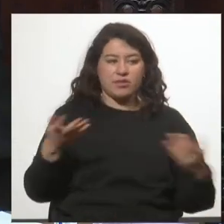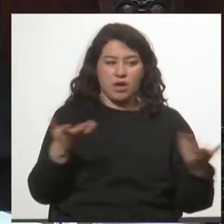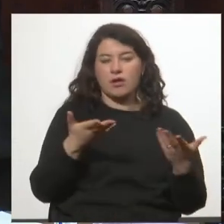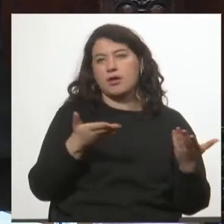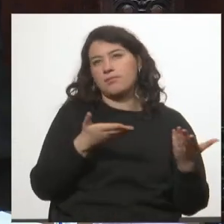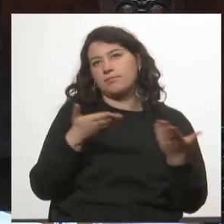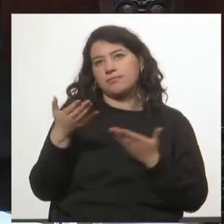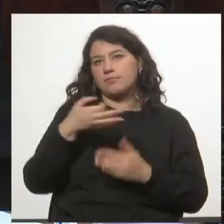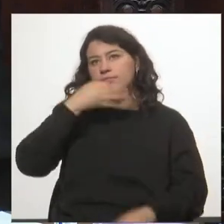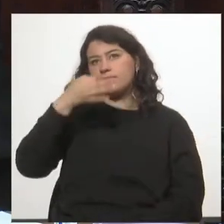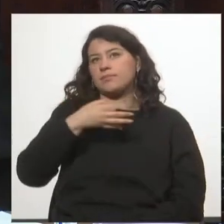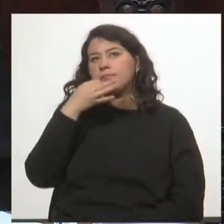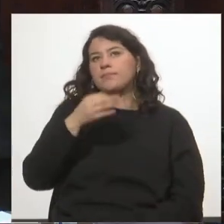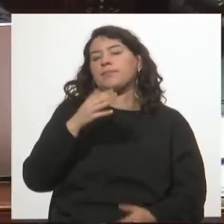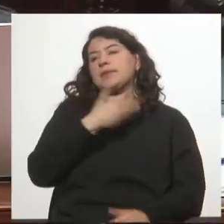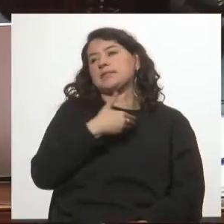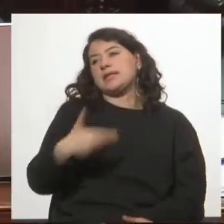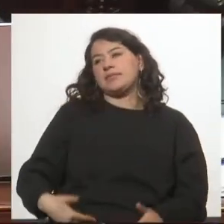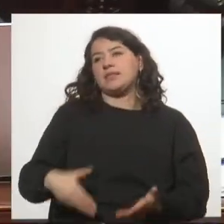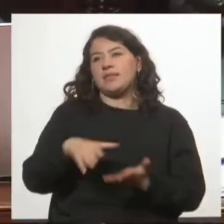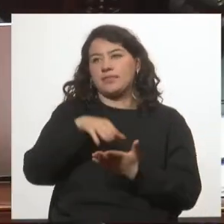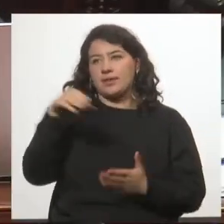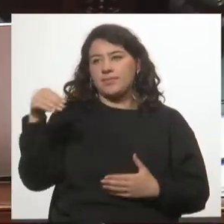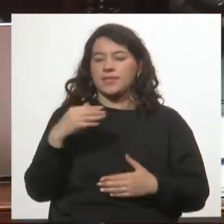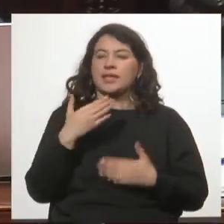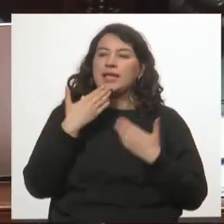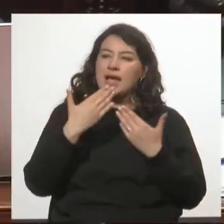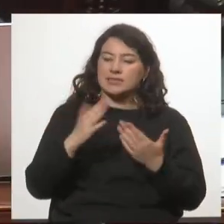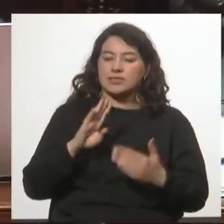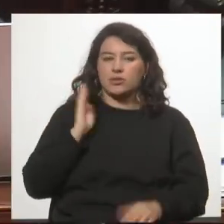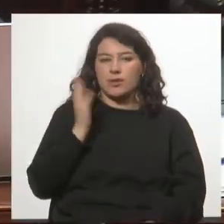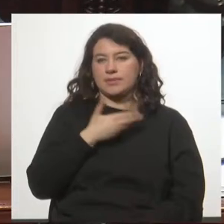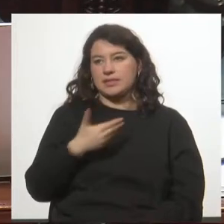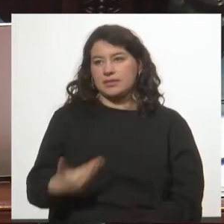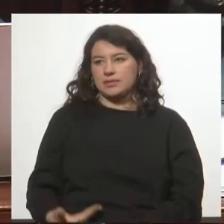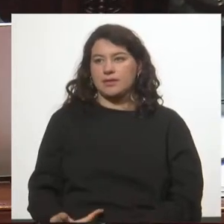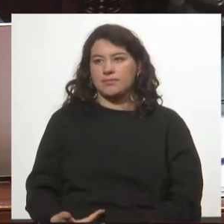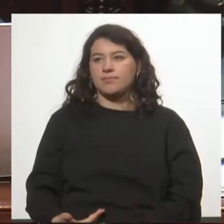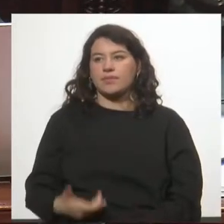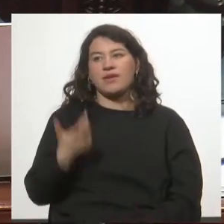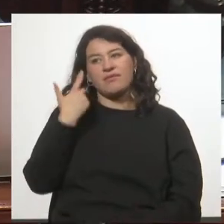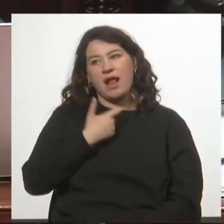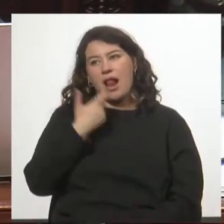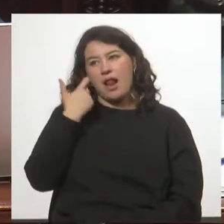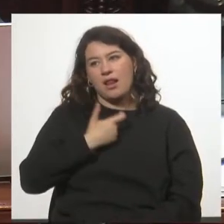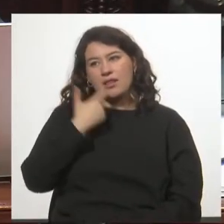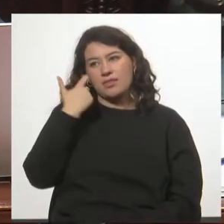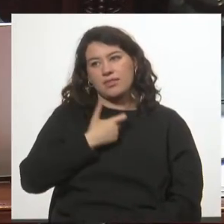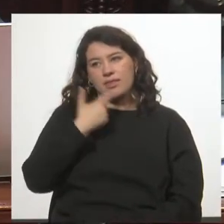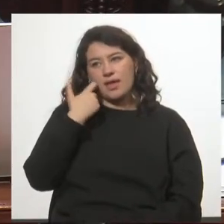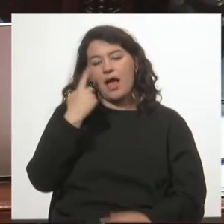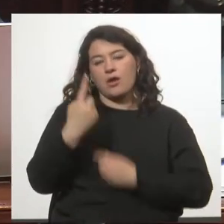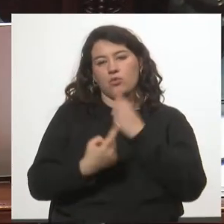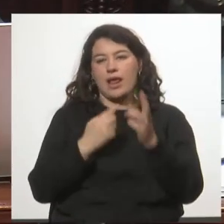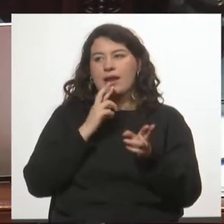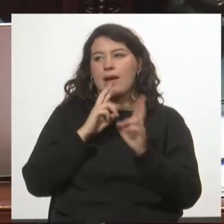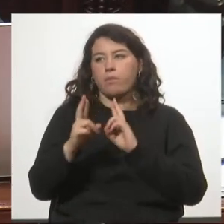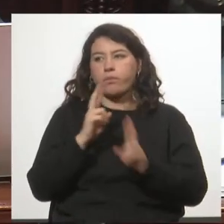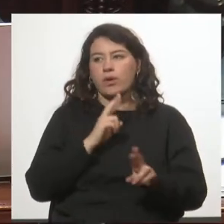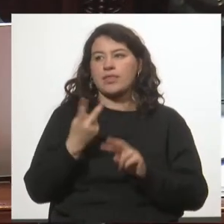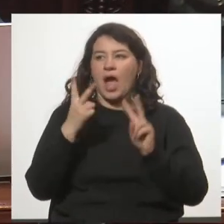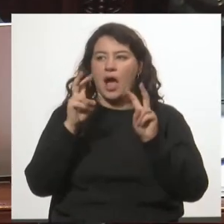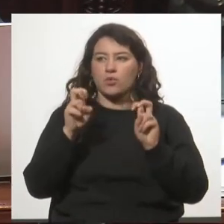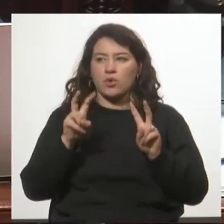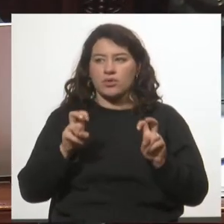presidente de antel gracias señora presidenta quedaron seguramente algunas respuestas algunos puntos